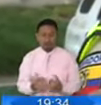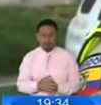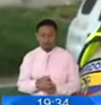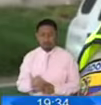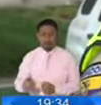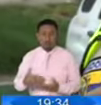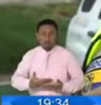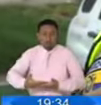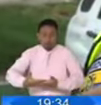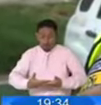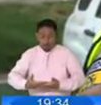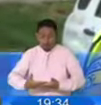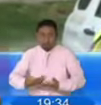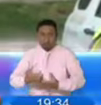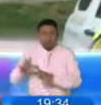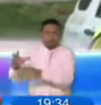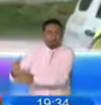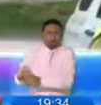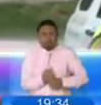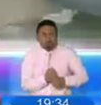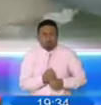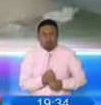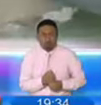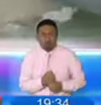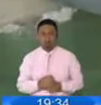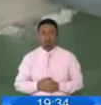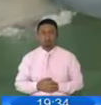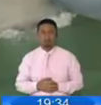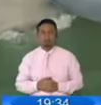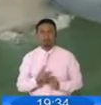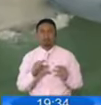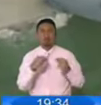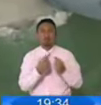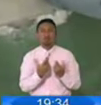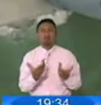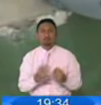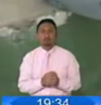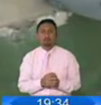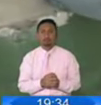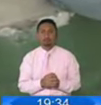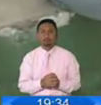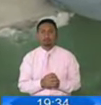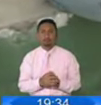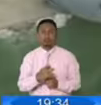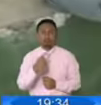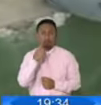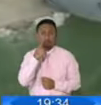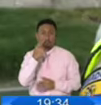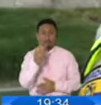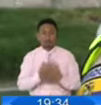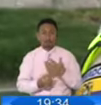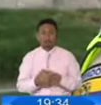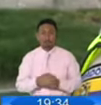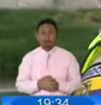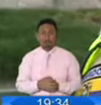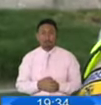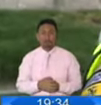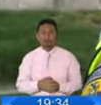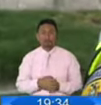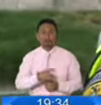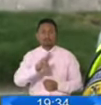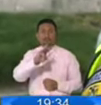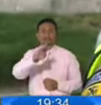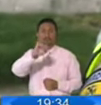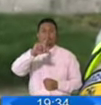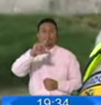robar a una menor de menos de 1 año. Esta banda habría estado conformada por padre e hijo. Wilson Ayat tiene 35